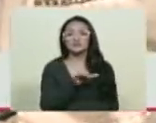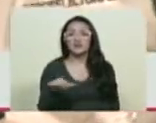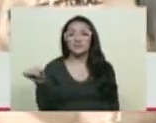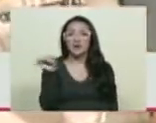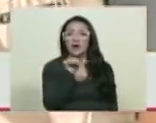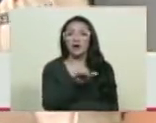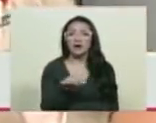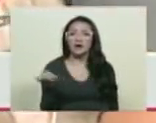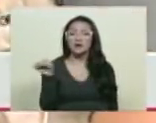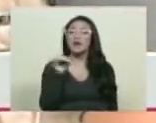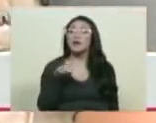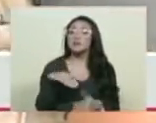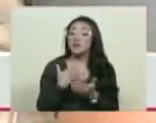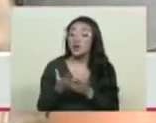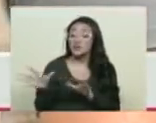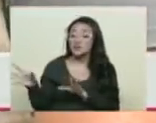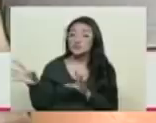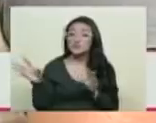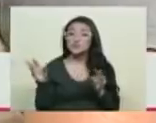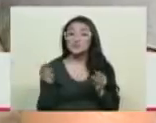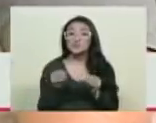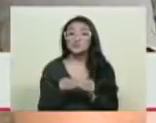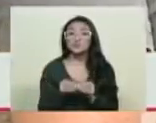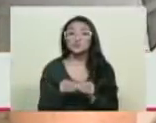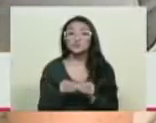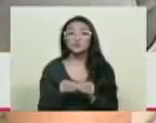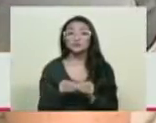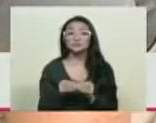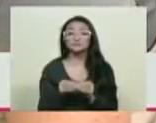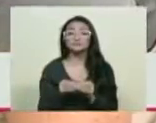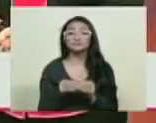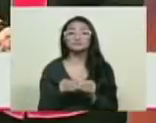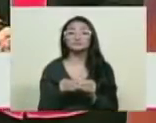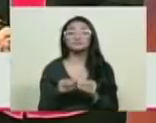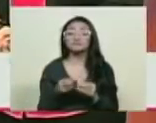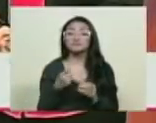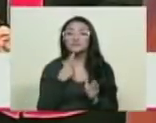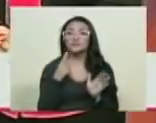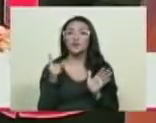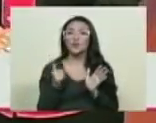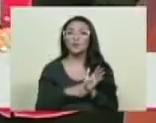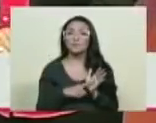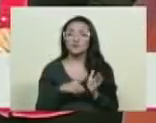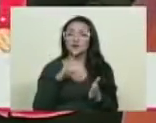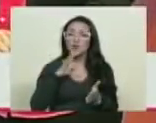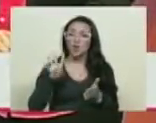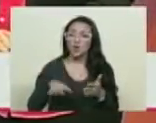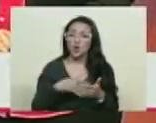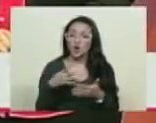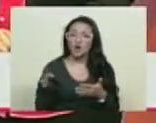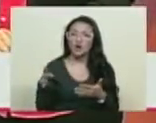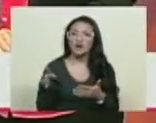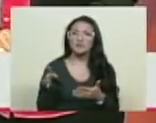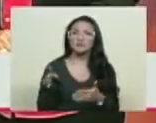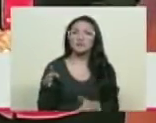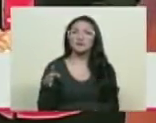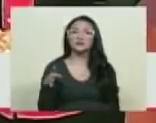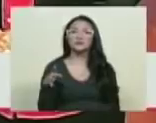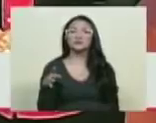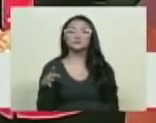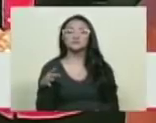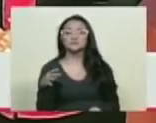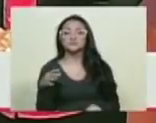e inmediatamente también en función de cumplir el cronograma la gente electoral la